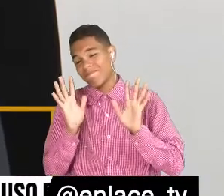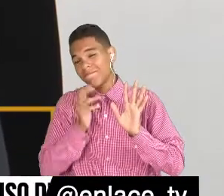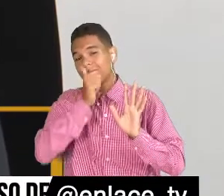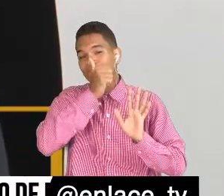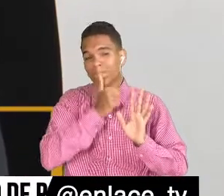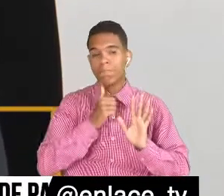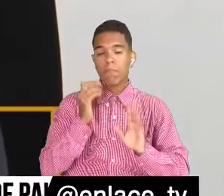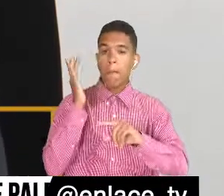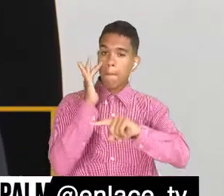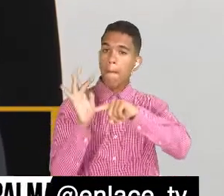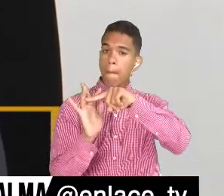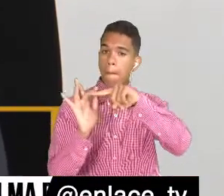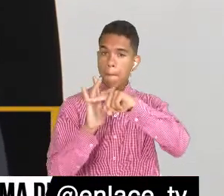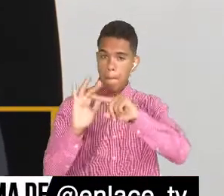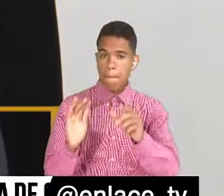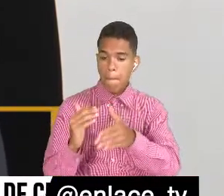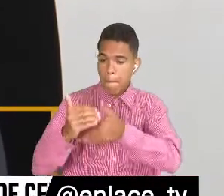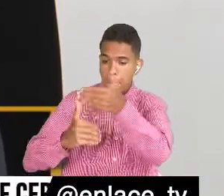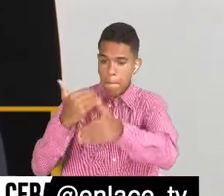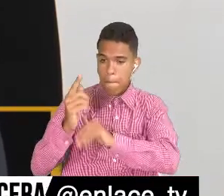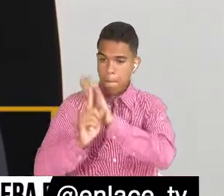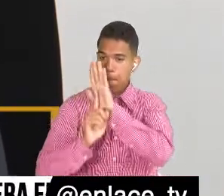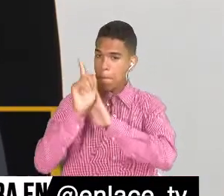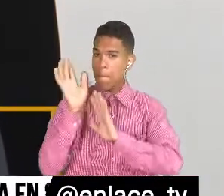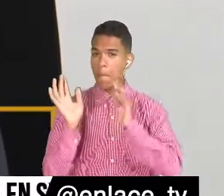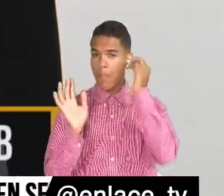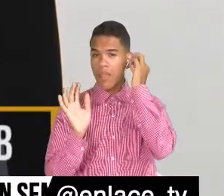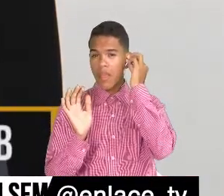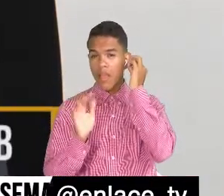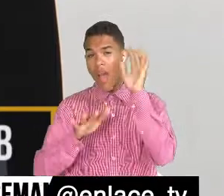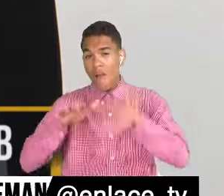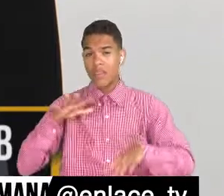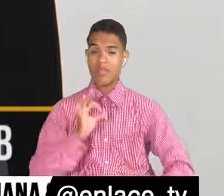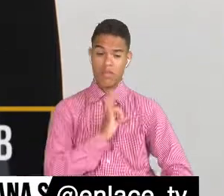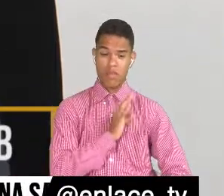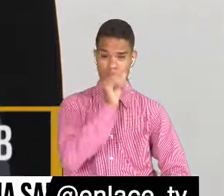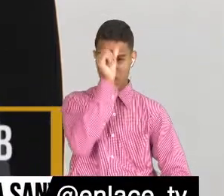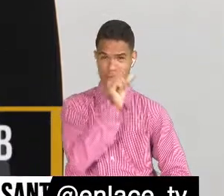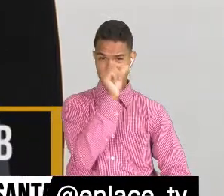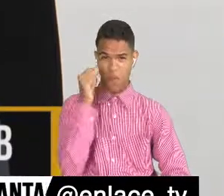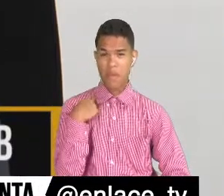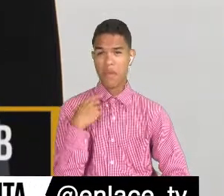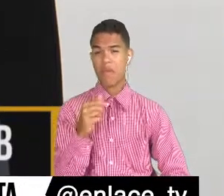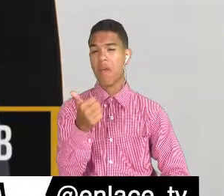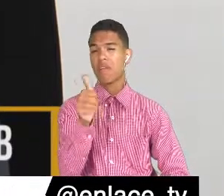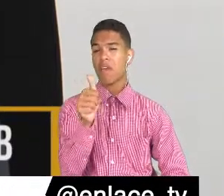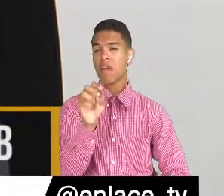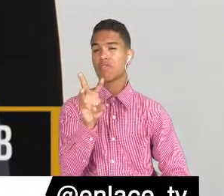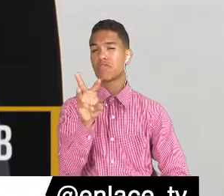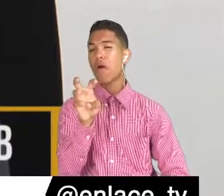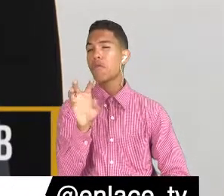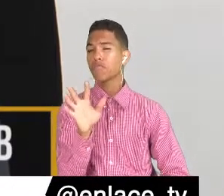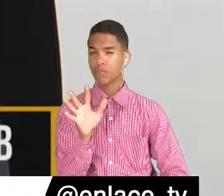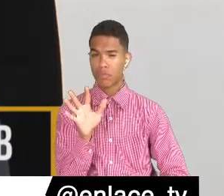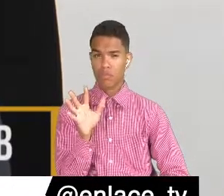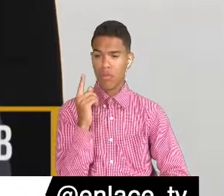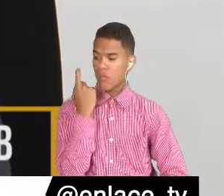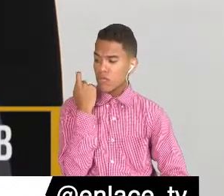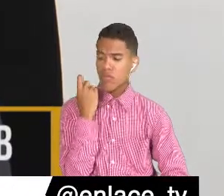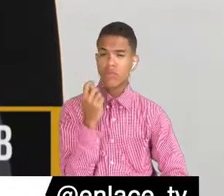funcionado. Veníamos de accidentes de fines de semana con accidentes de 10, 8 accidentes. Este fin de semana fueron